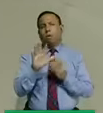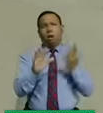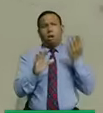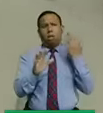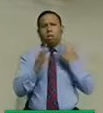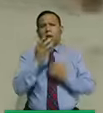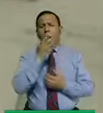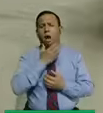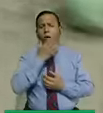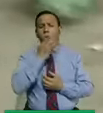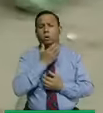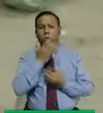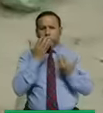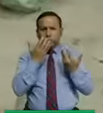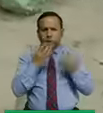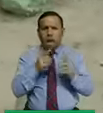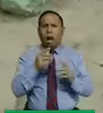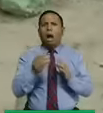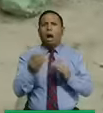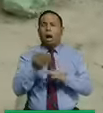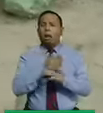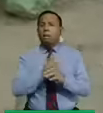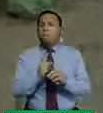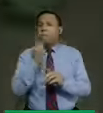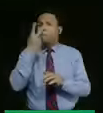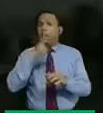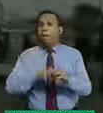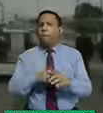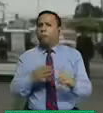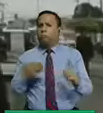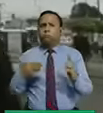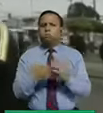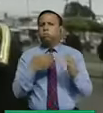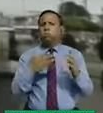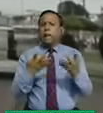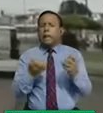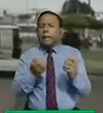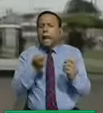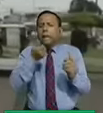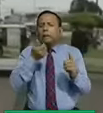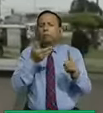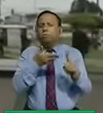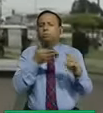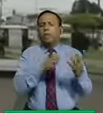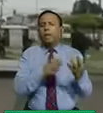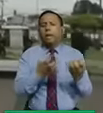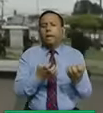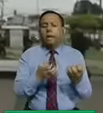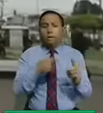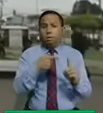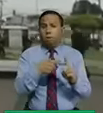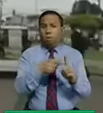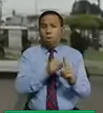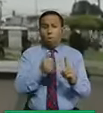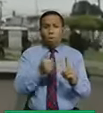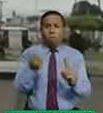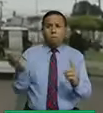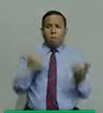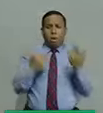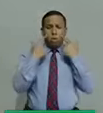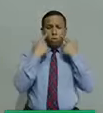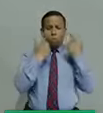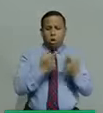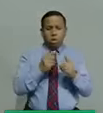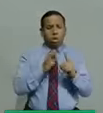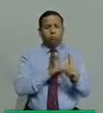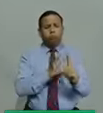año, ya habrían atentado contra su vida. Seguridad policial, él no tenía, no sabemos si